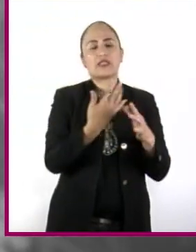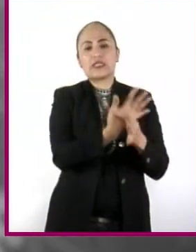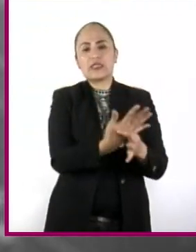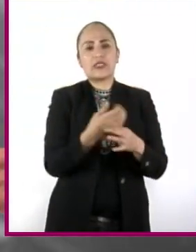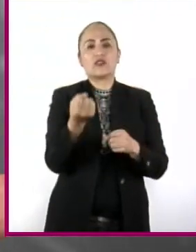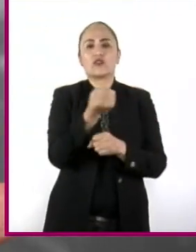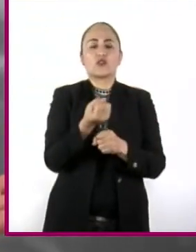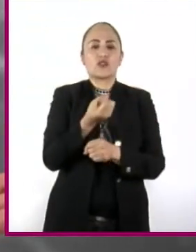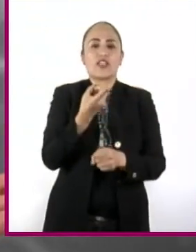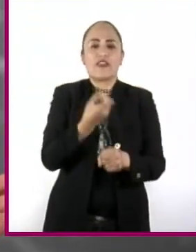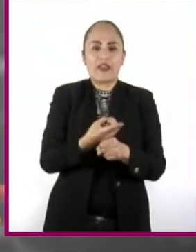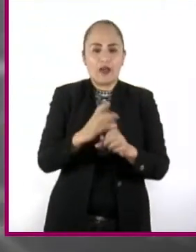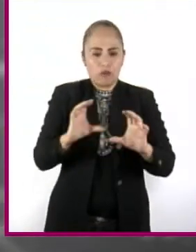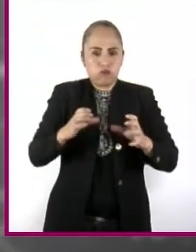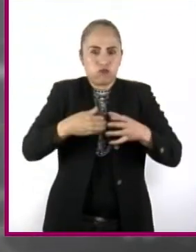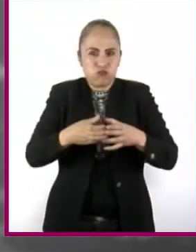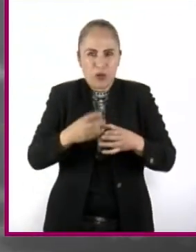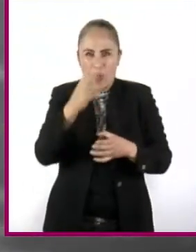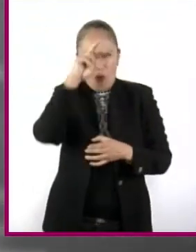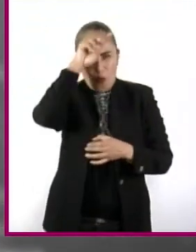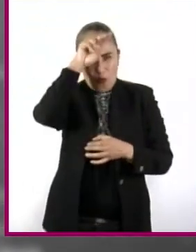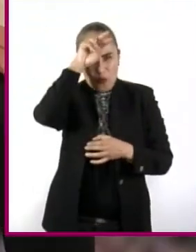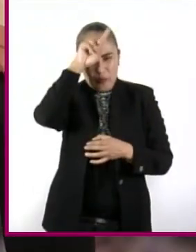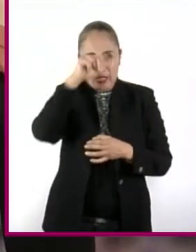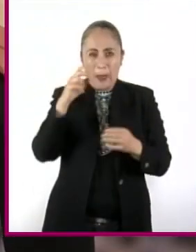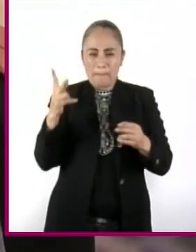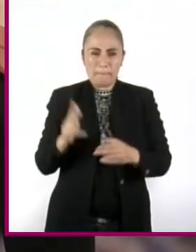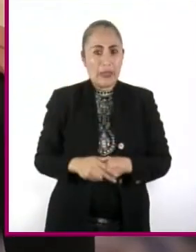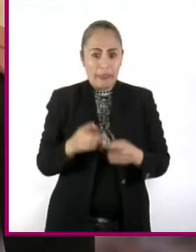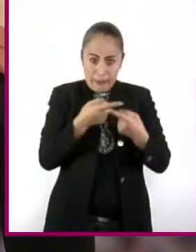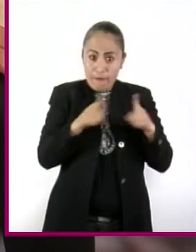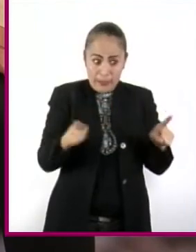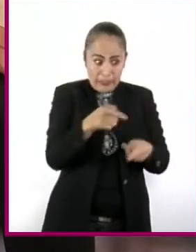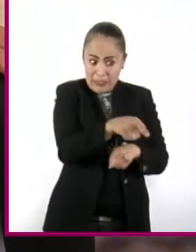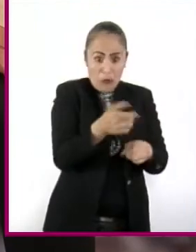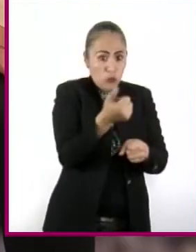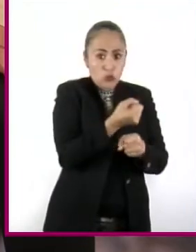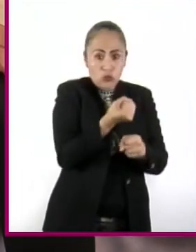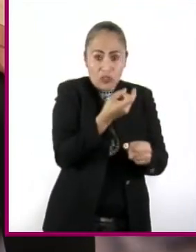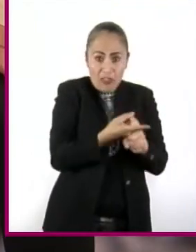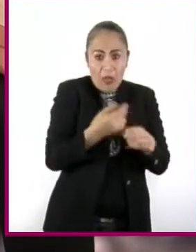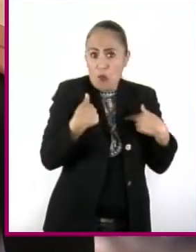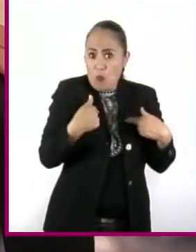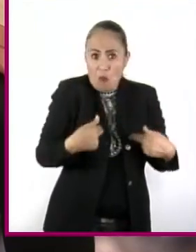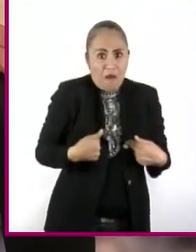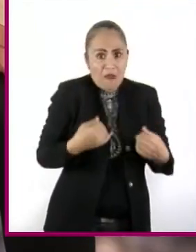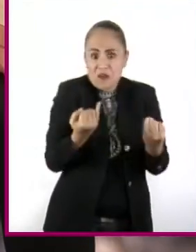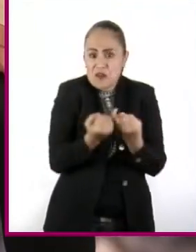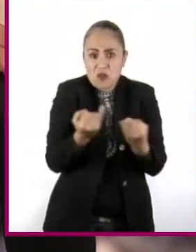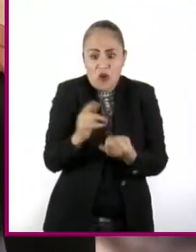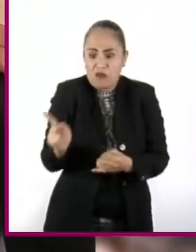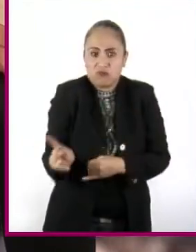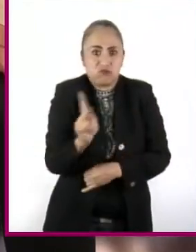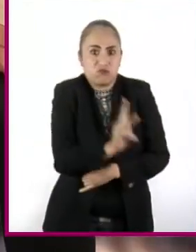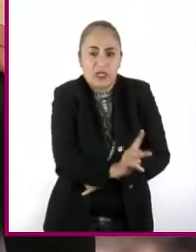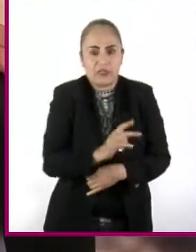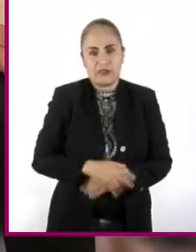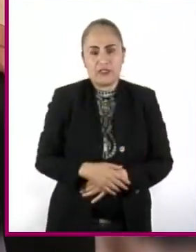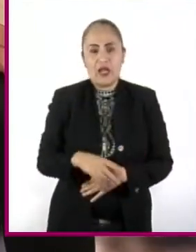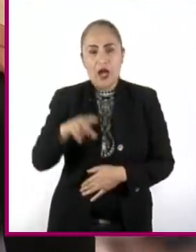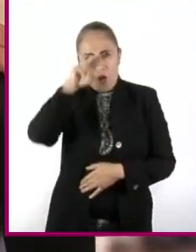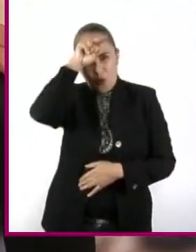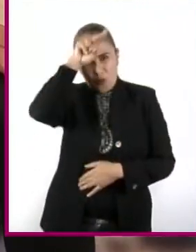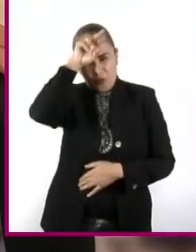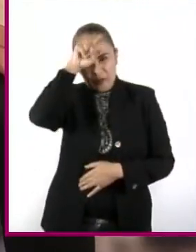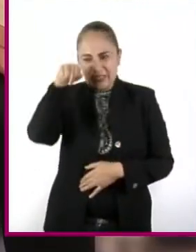de hormigas no era muy distinta a una sociedad humana? Si mal no recuerdo, la forma de organización de las hormigas es un